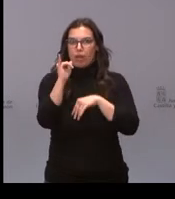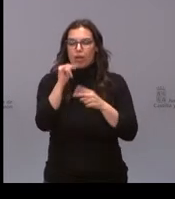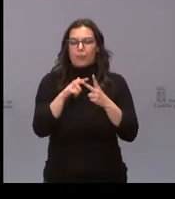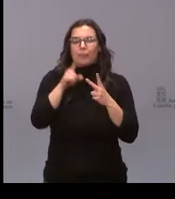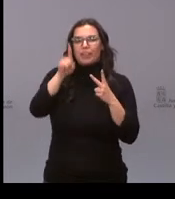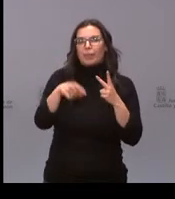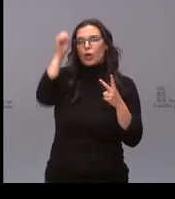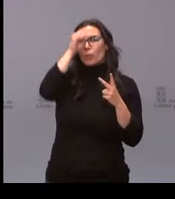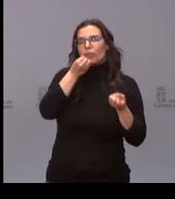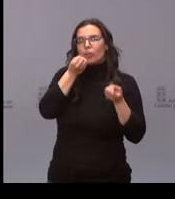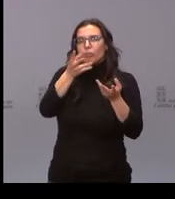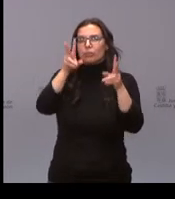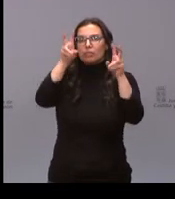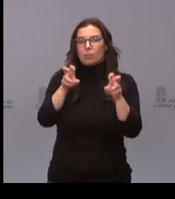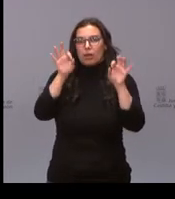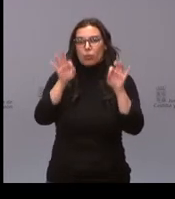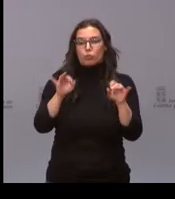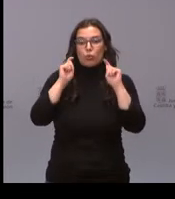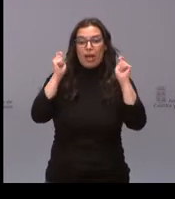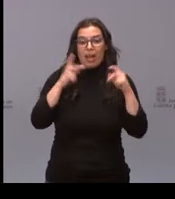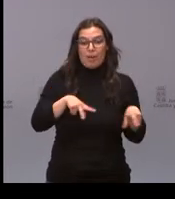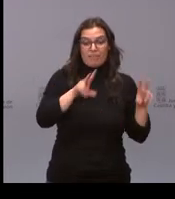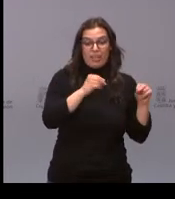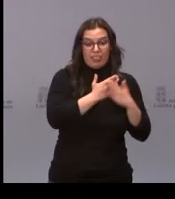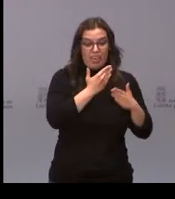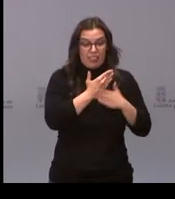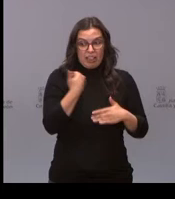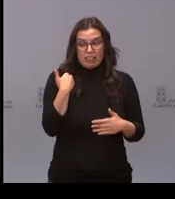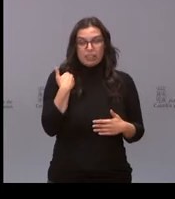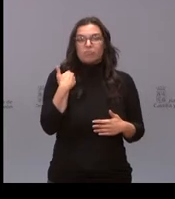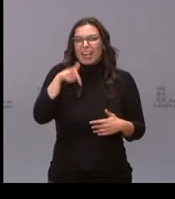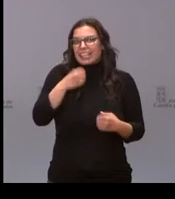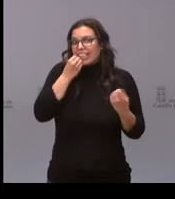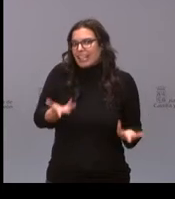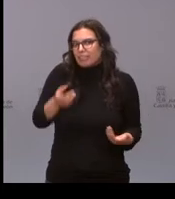valoración sobre los primeros días sin estado de alarma? ¿Cómo ha ido en Castilla y León?